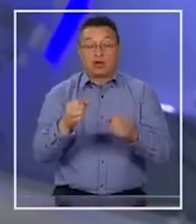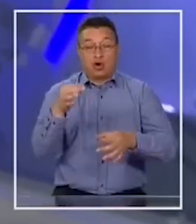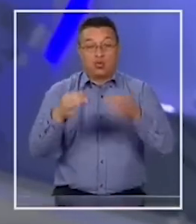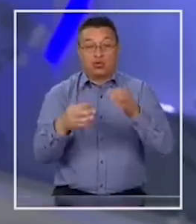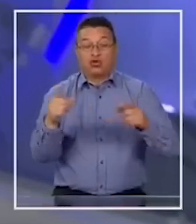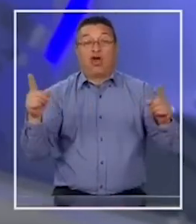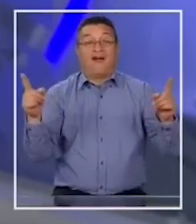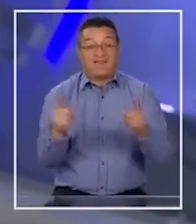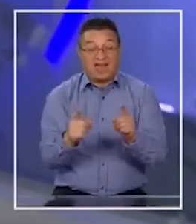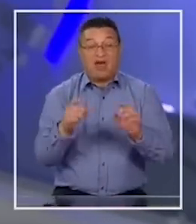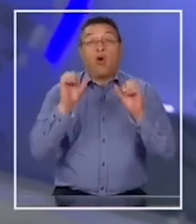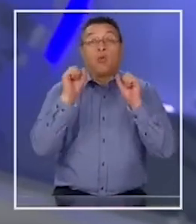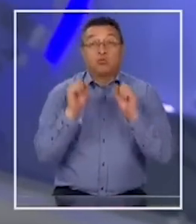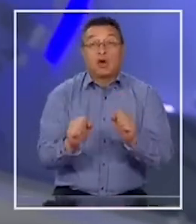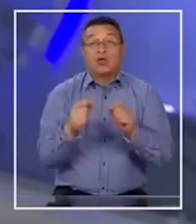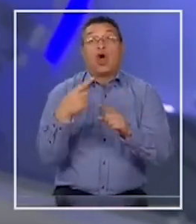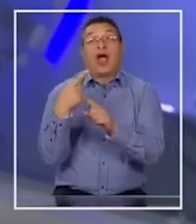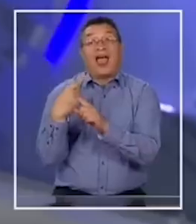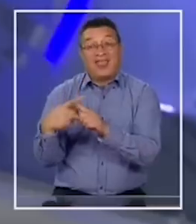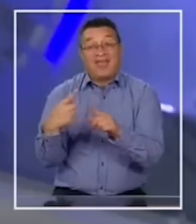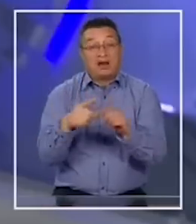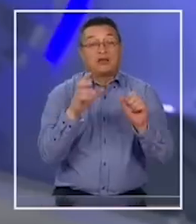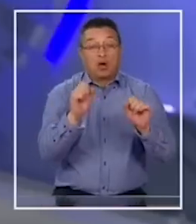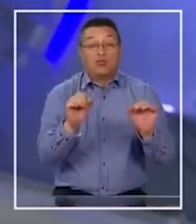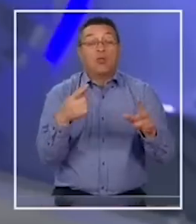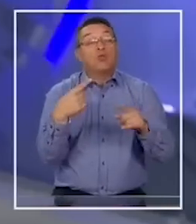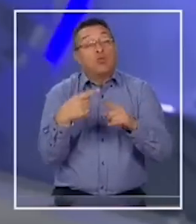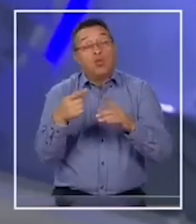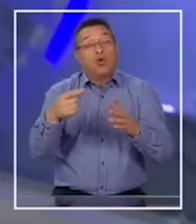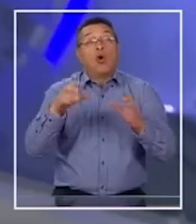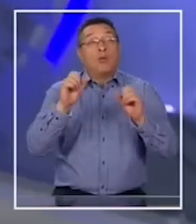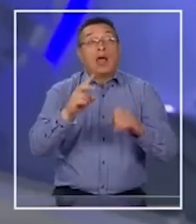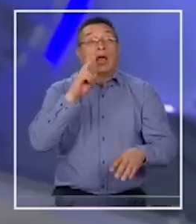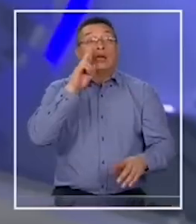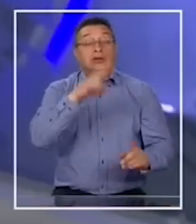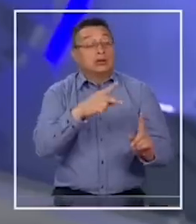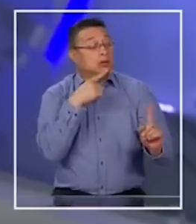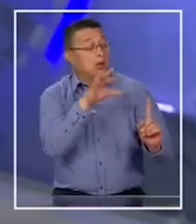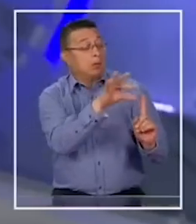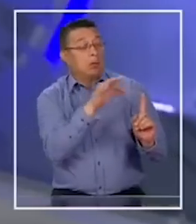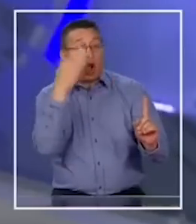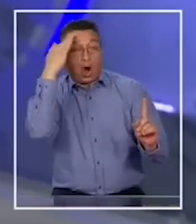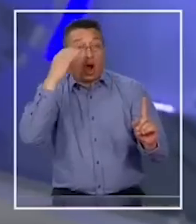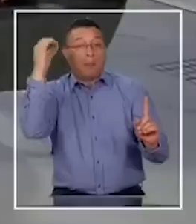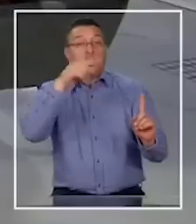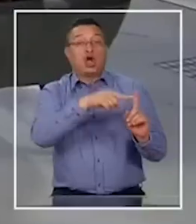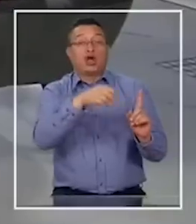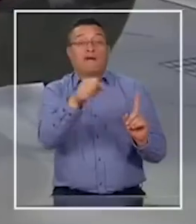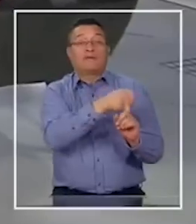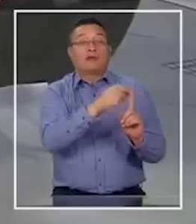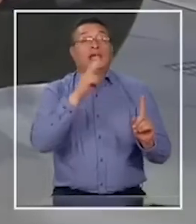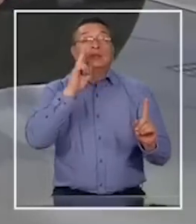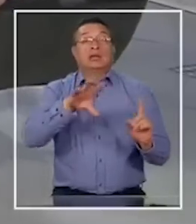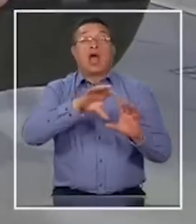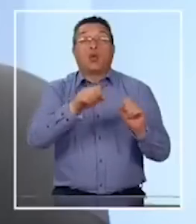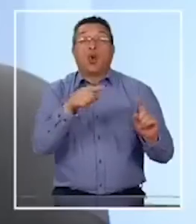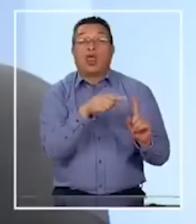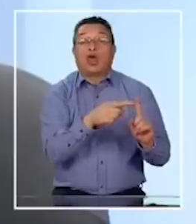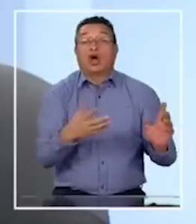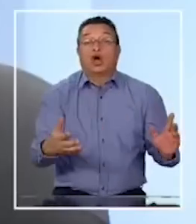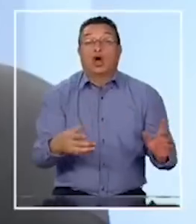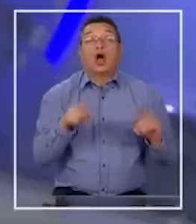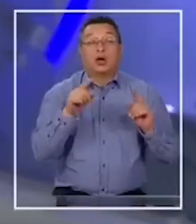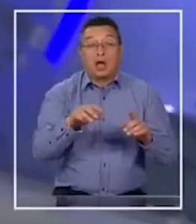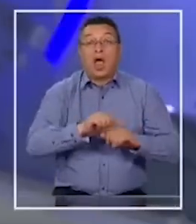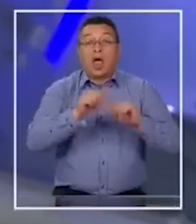abreviado o apenas distinta sustitutiva sin considerar a las víctimas las víctimas las